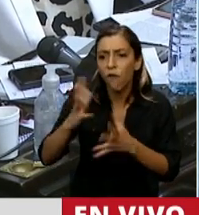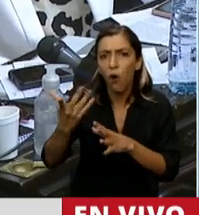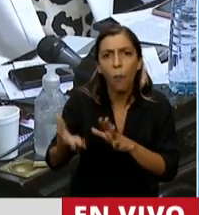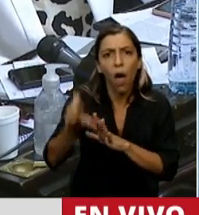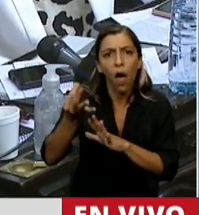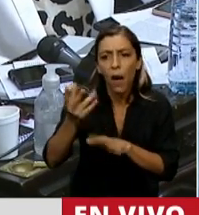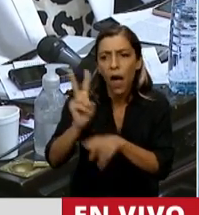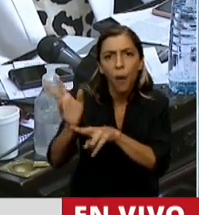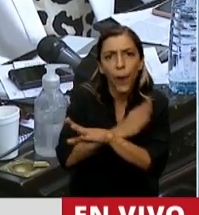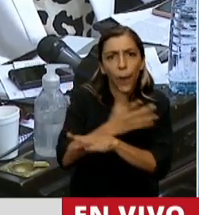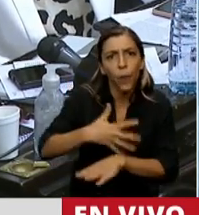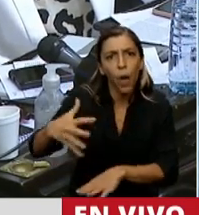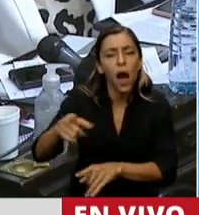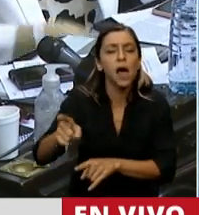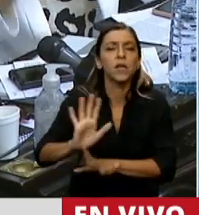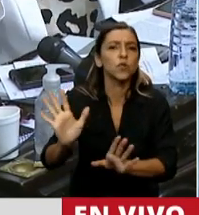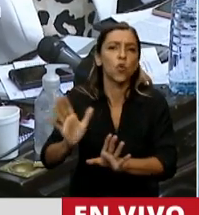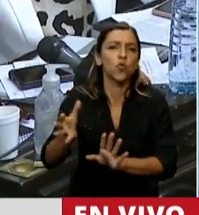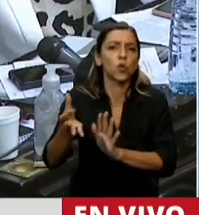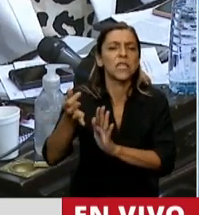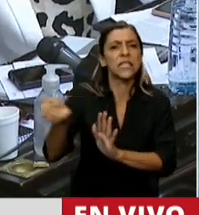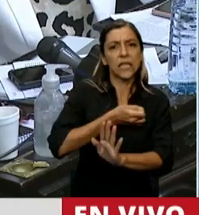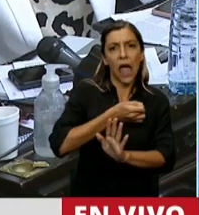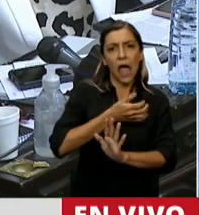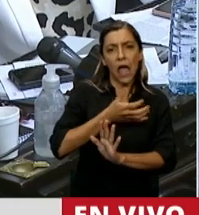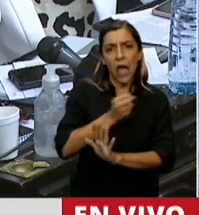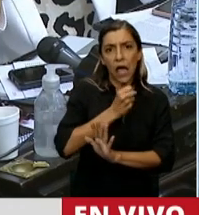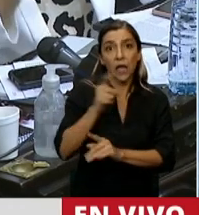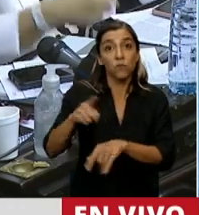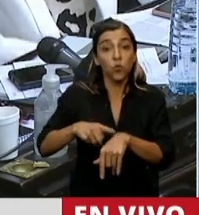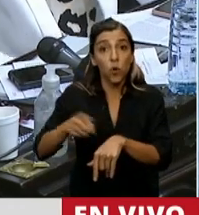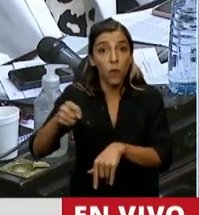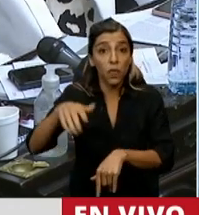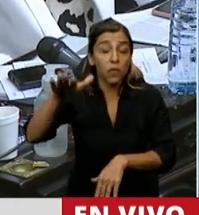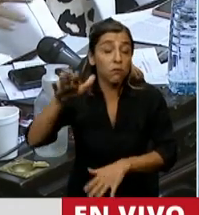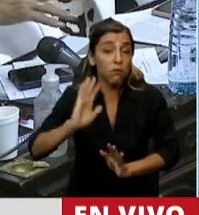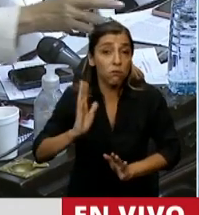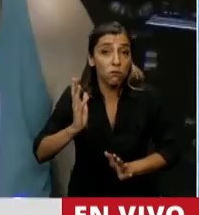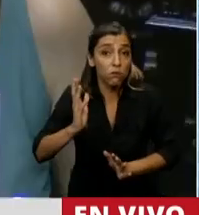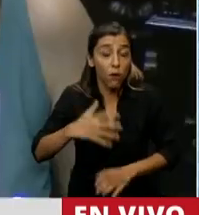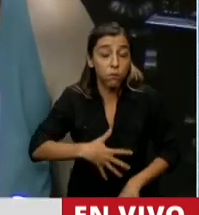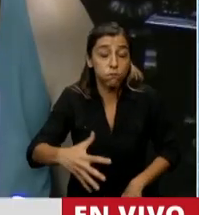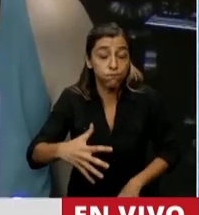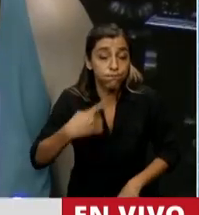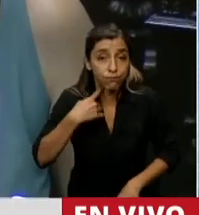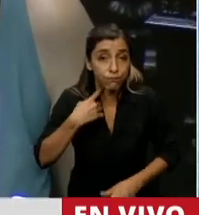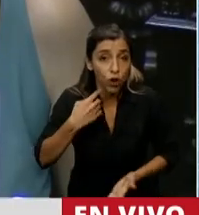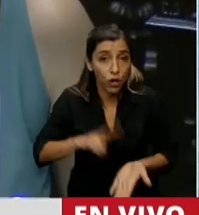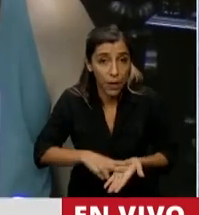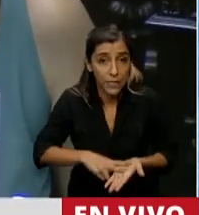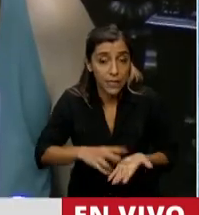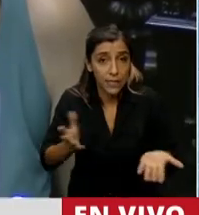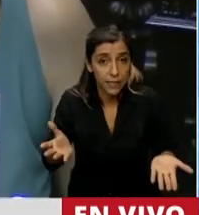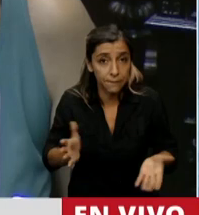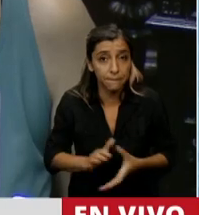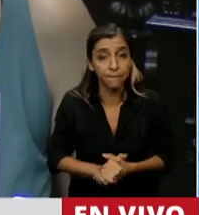partir de allí? María Polo queda nuevamente embarazada. Pero esta vez es un embarazo,